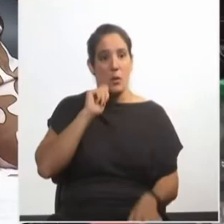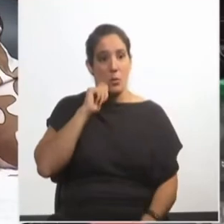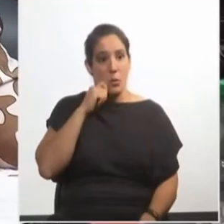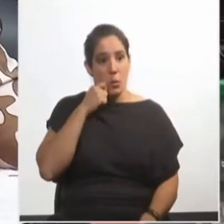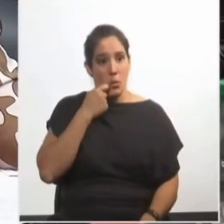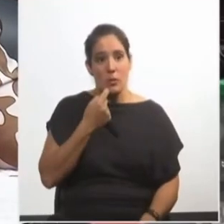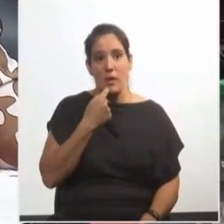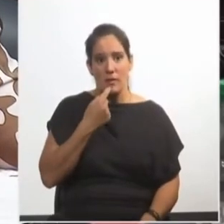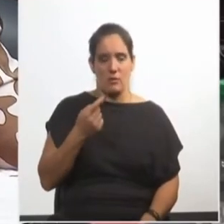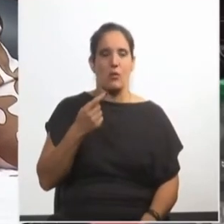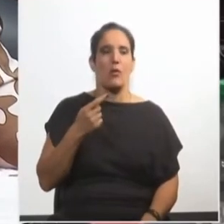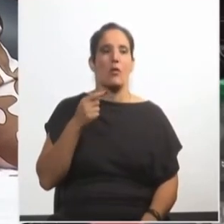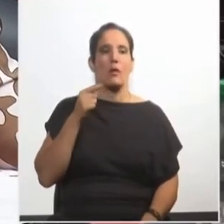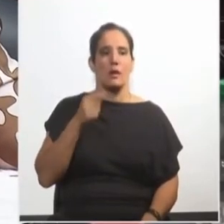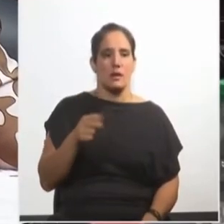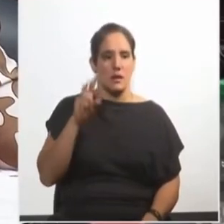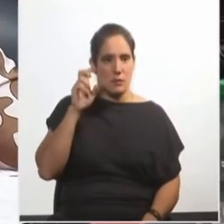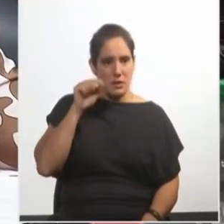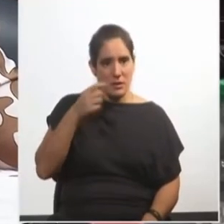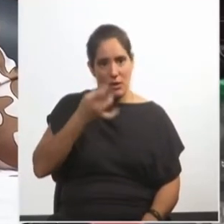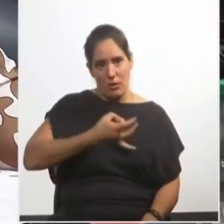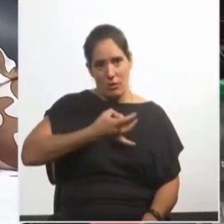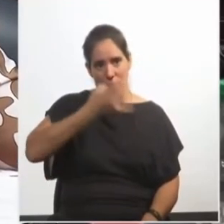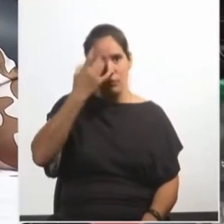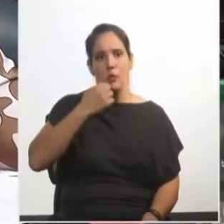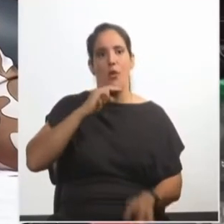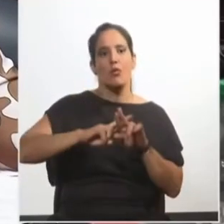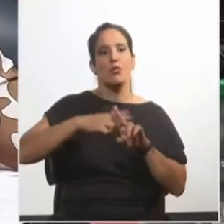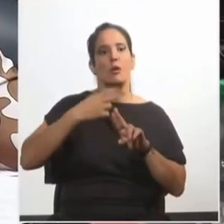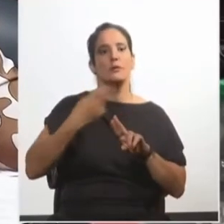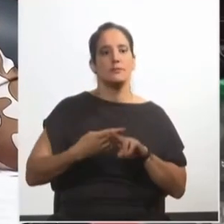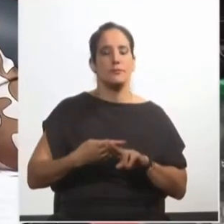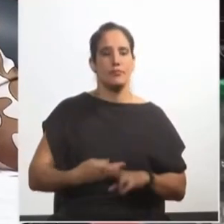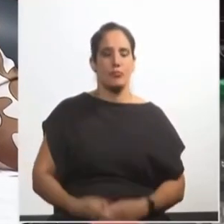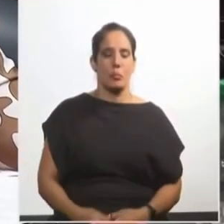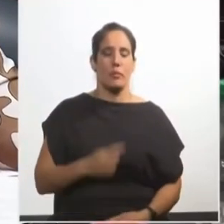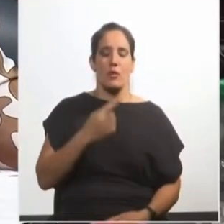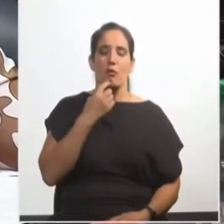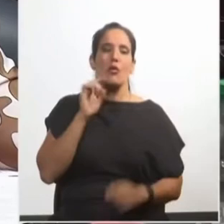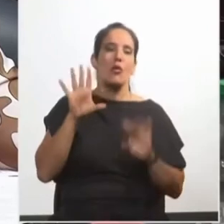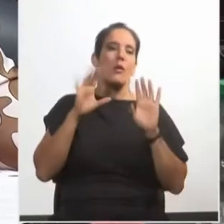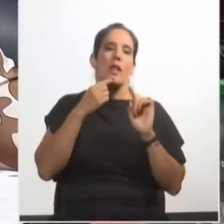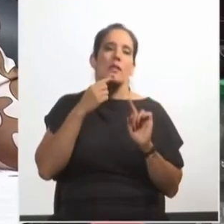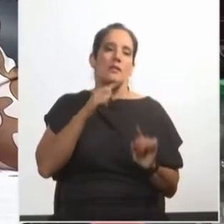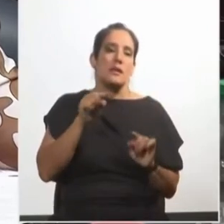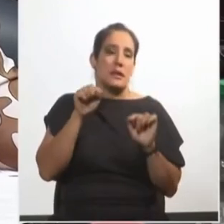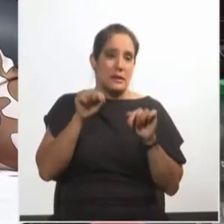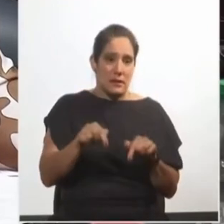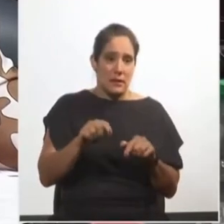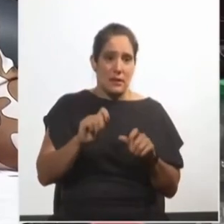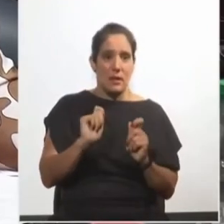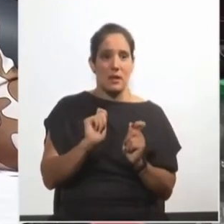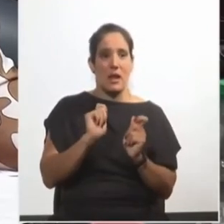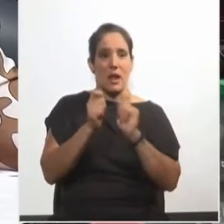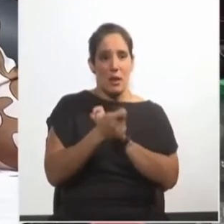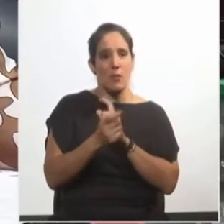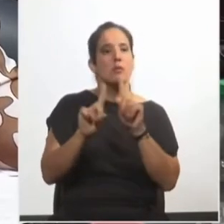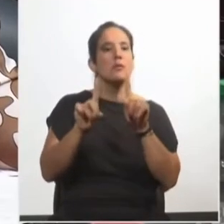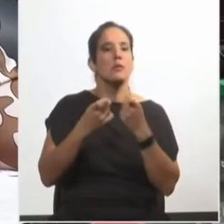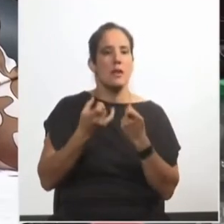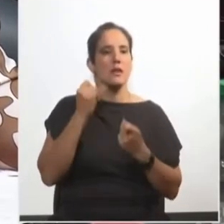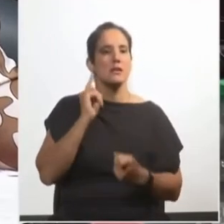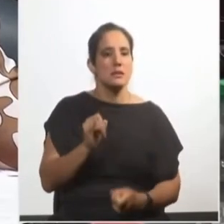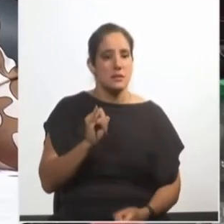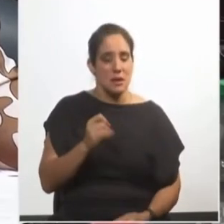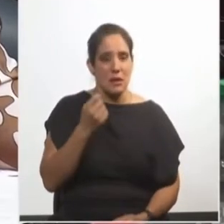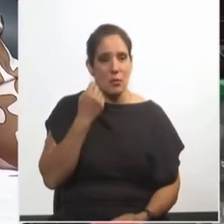empezar reafirmando ese concepto. Solo voy a enfatizar que la reforma es necesaria